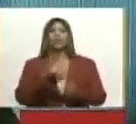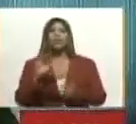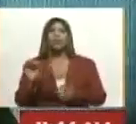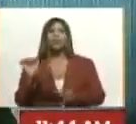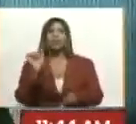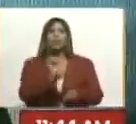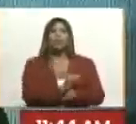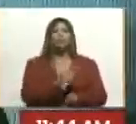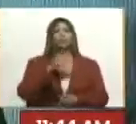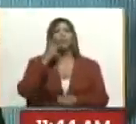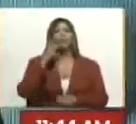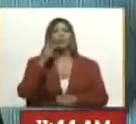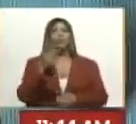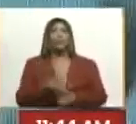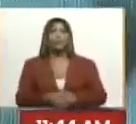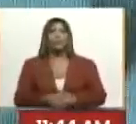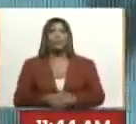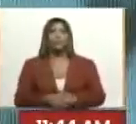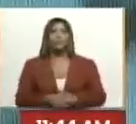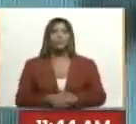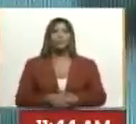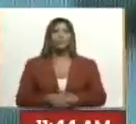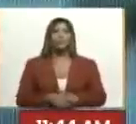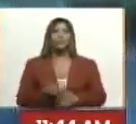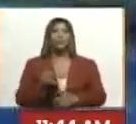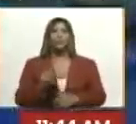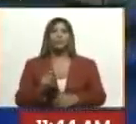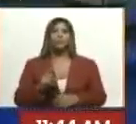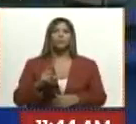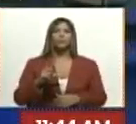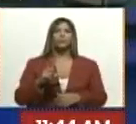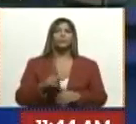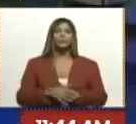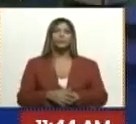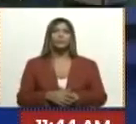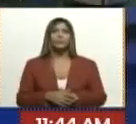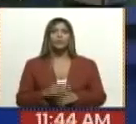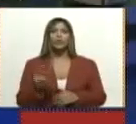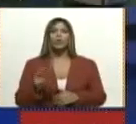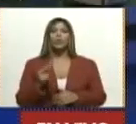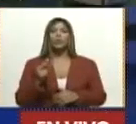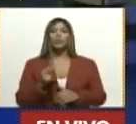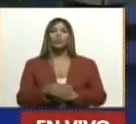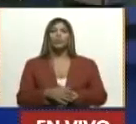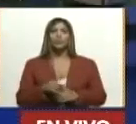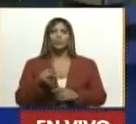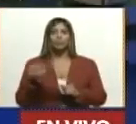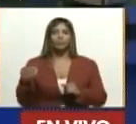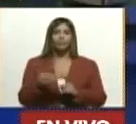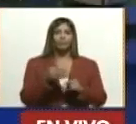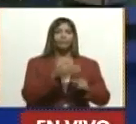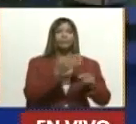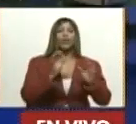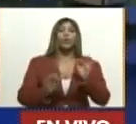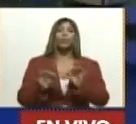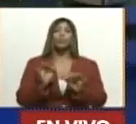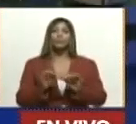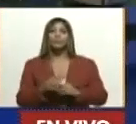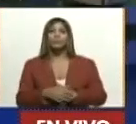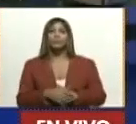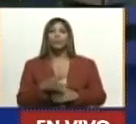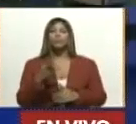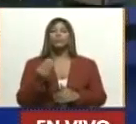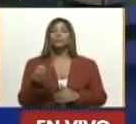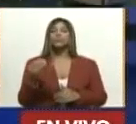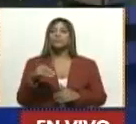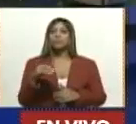prisioneros políticos. Con el incremento indiscriminado del uso del lawfare, me atrevería a decir que hay muchos